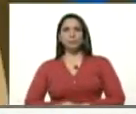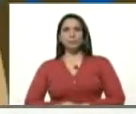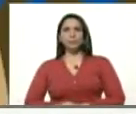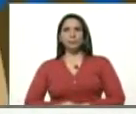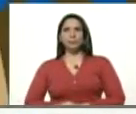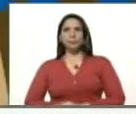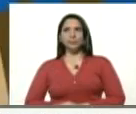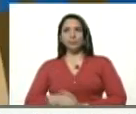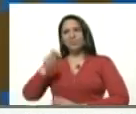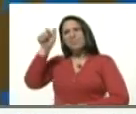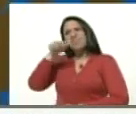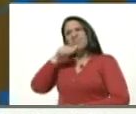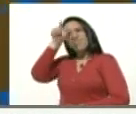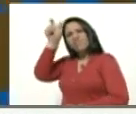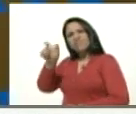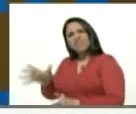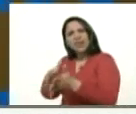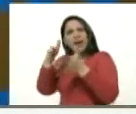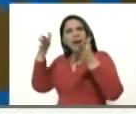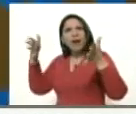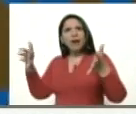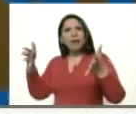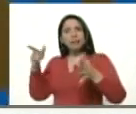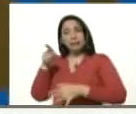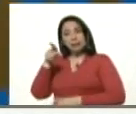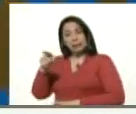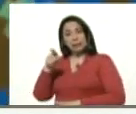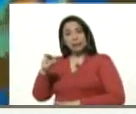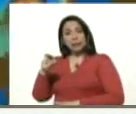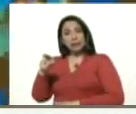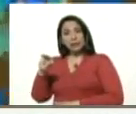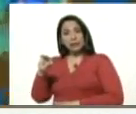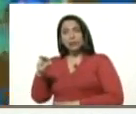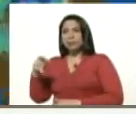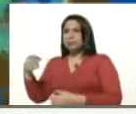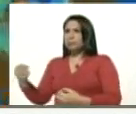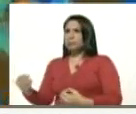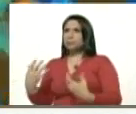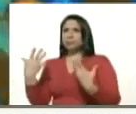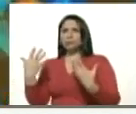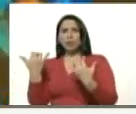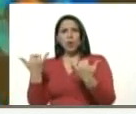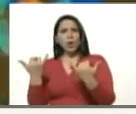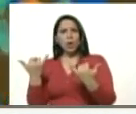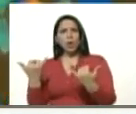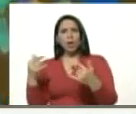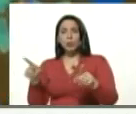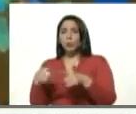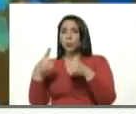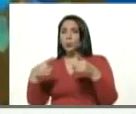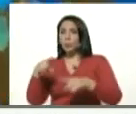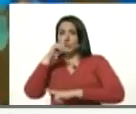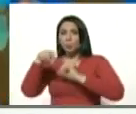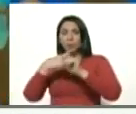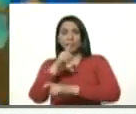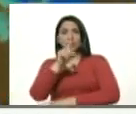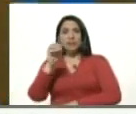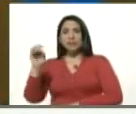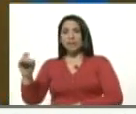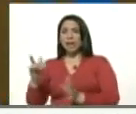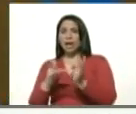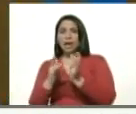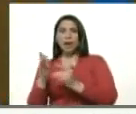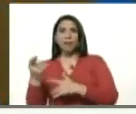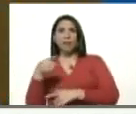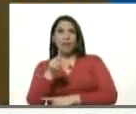¿Qué dijese el gran Aquiles de esta mentada pandemia? Va a cumplir sus 100 abriles en medio